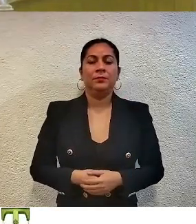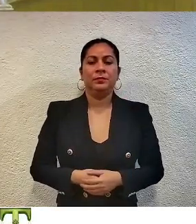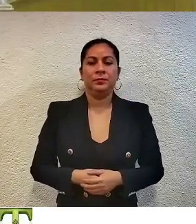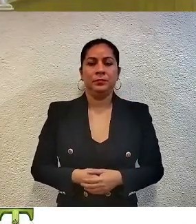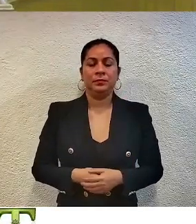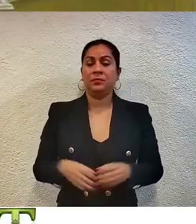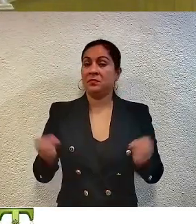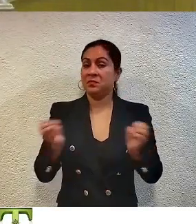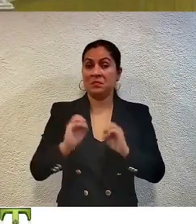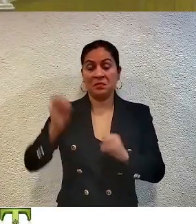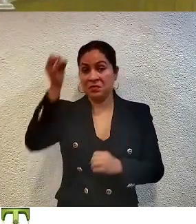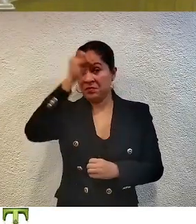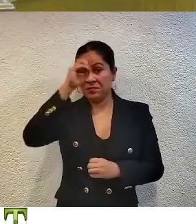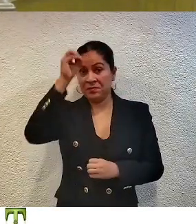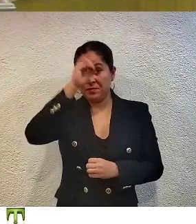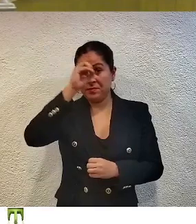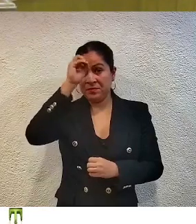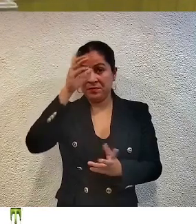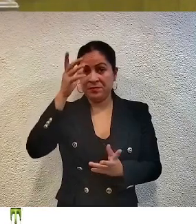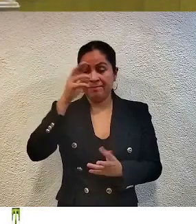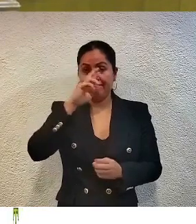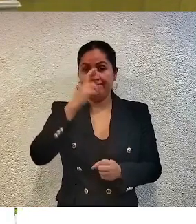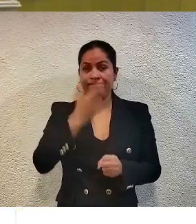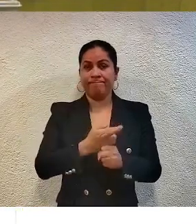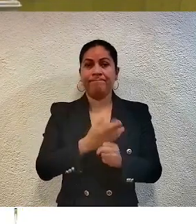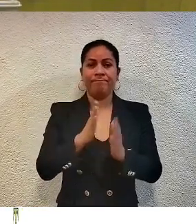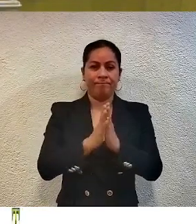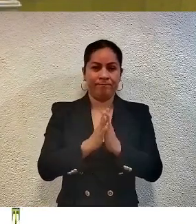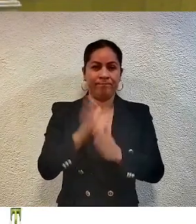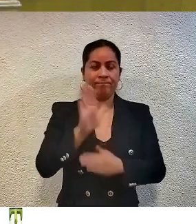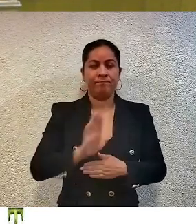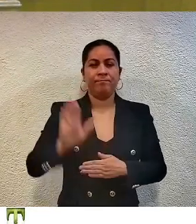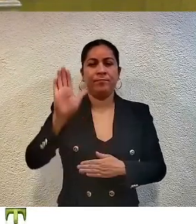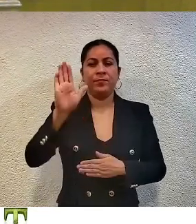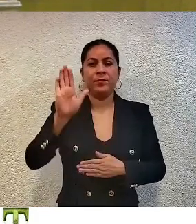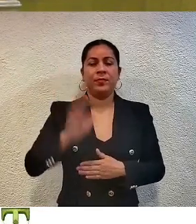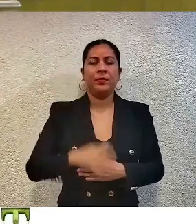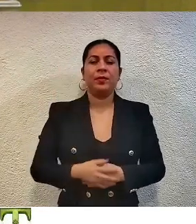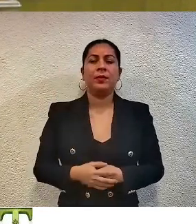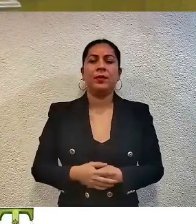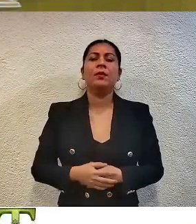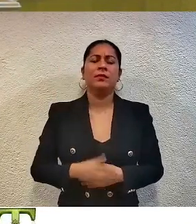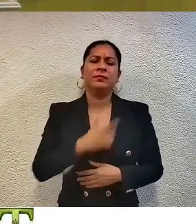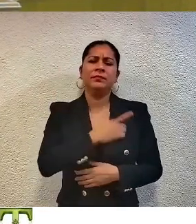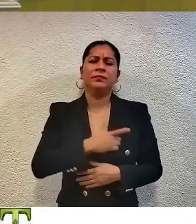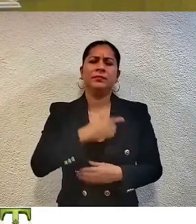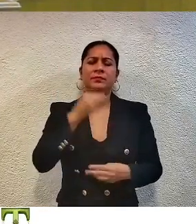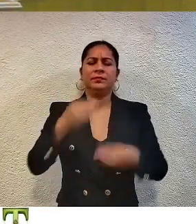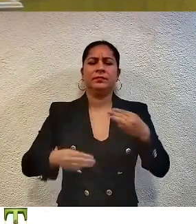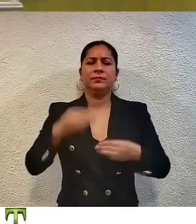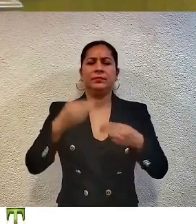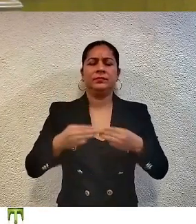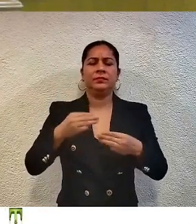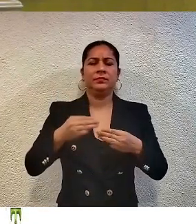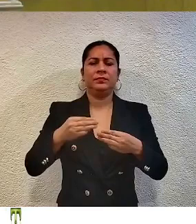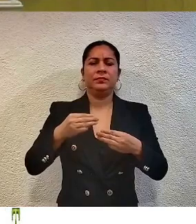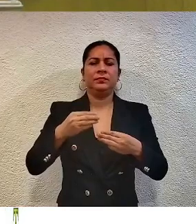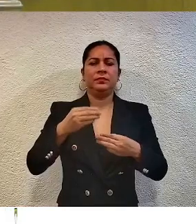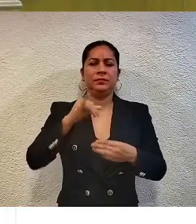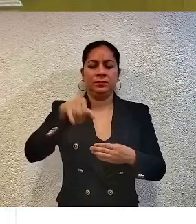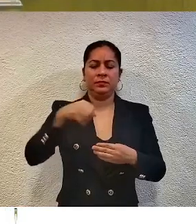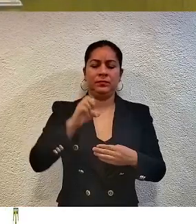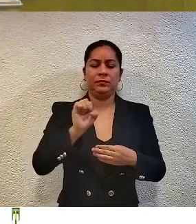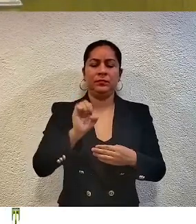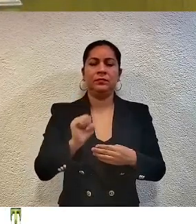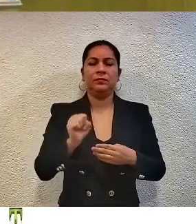No habiendo comentarios al respecto, secretario, tome la votación, por favor. Con su atención, magistrada, presidenta, magistrado, José Inés Betancur Salgado,